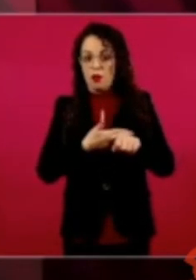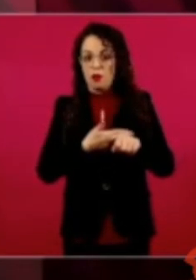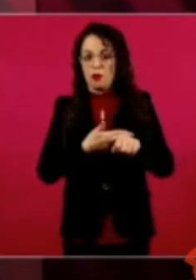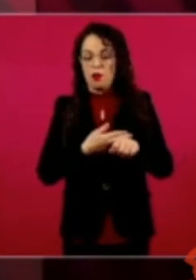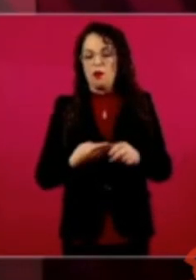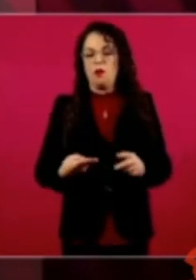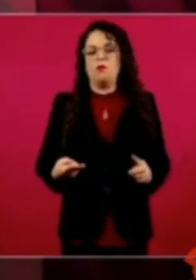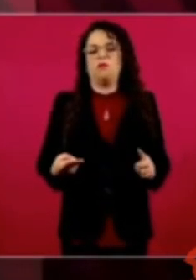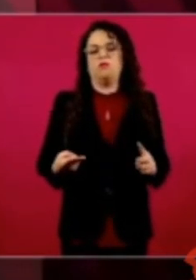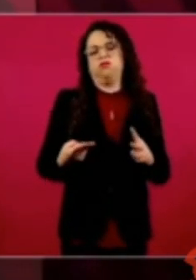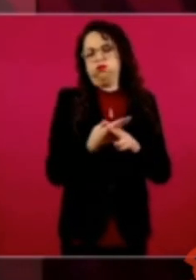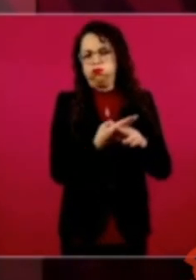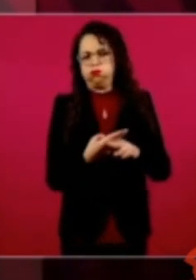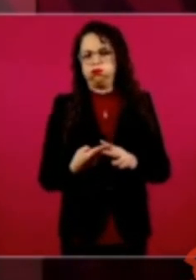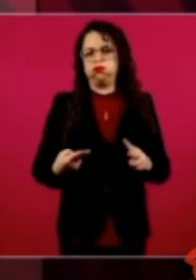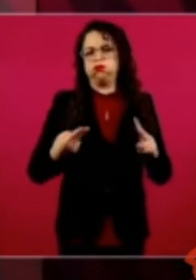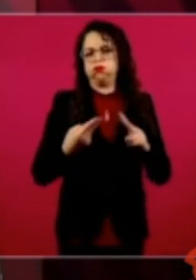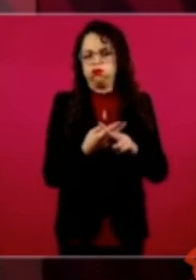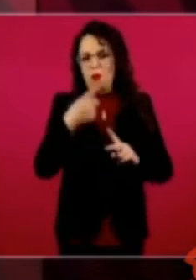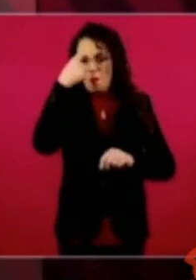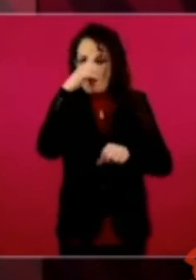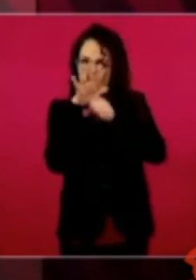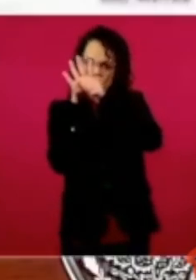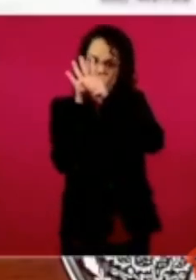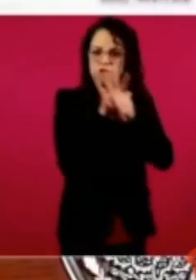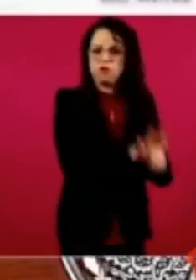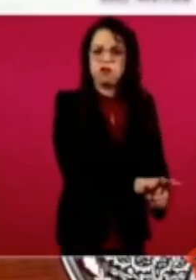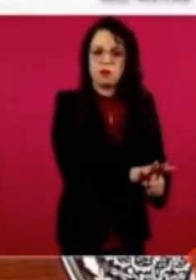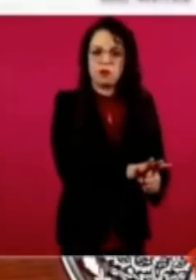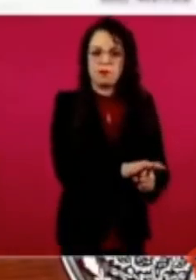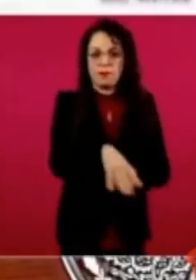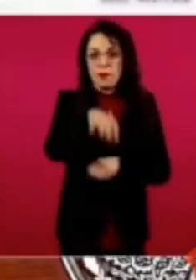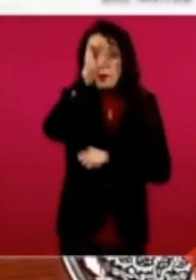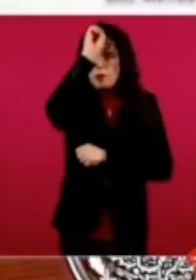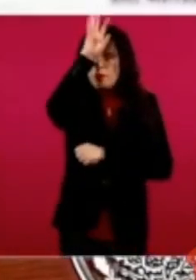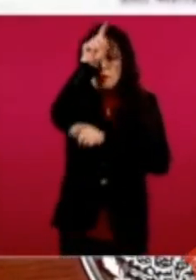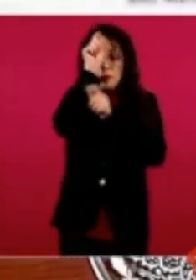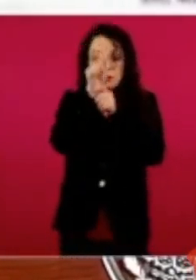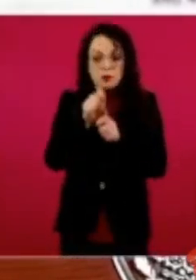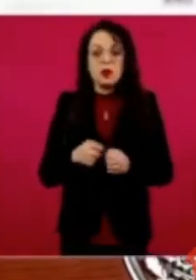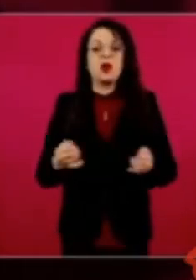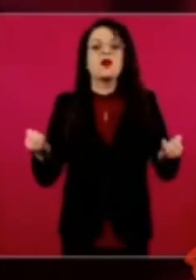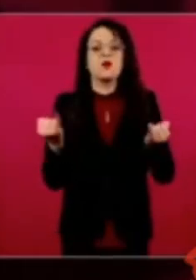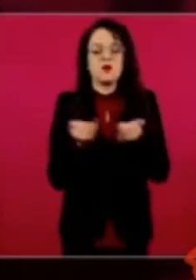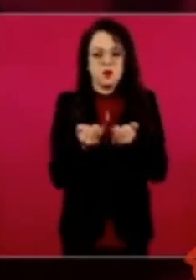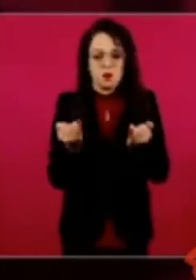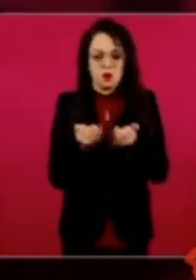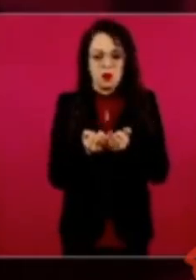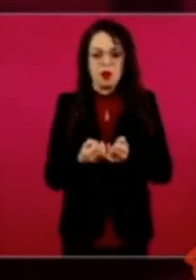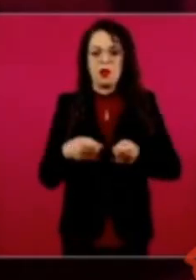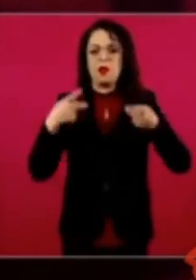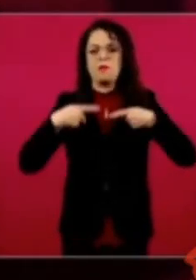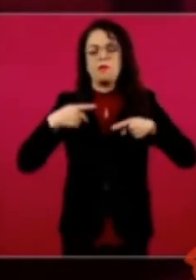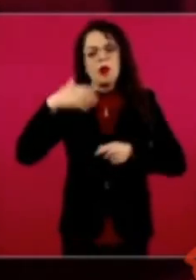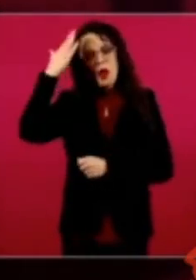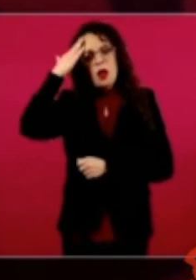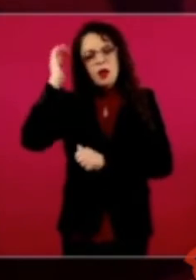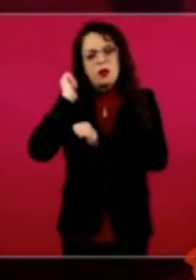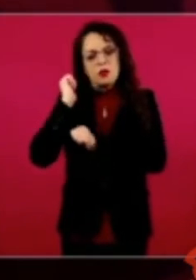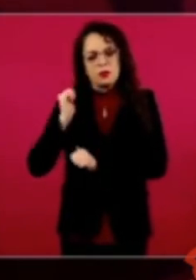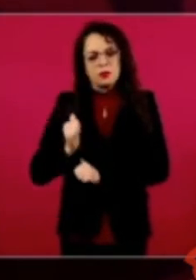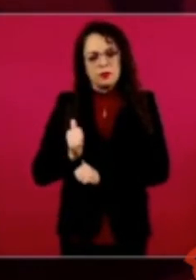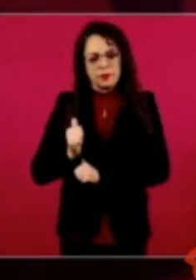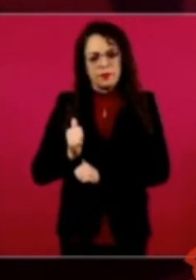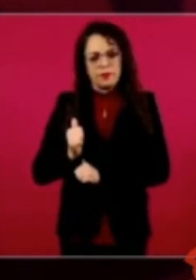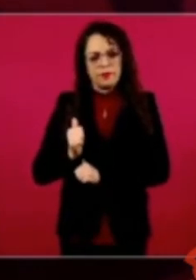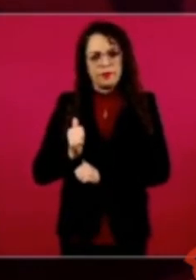mineros y detienen a los dirigentes, llamados por los porfiristas